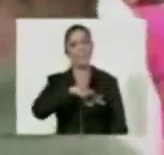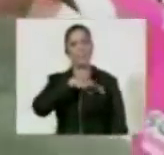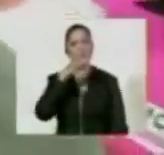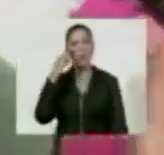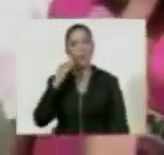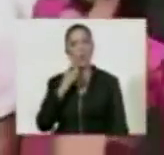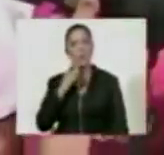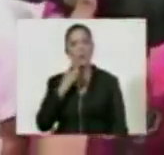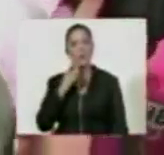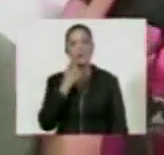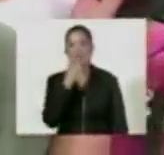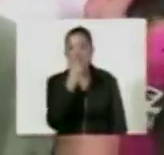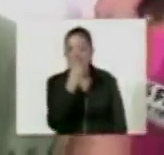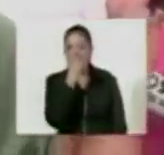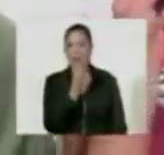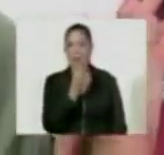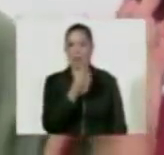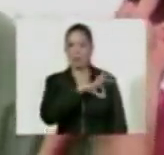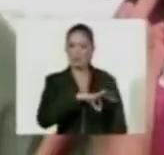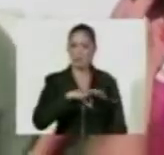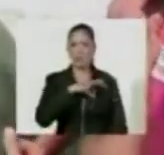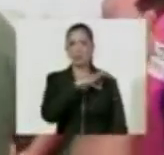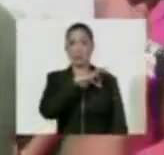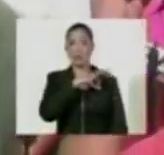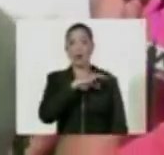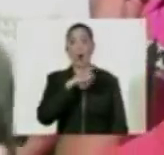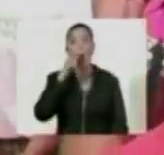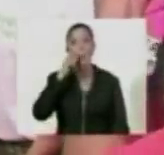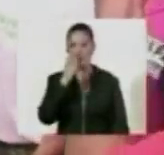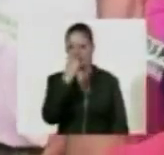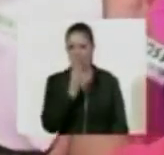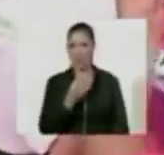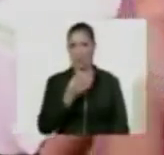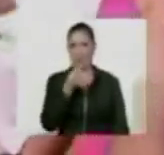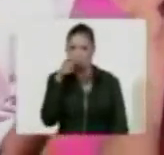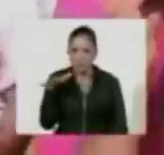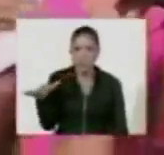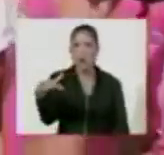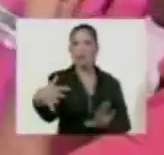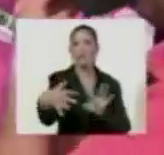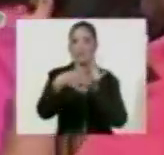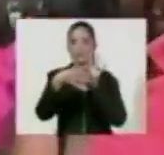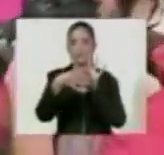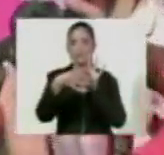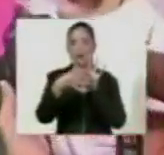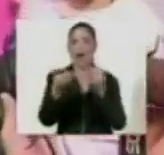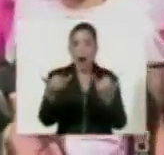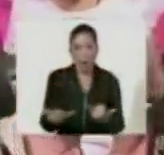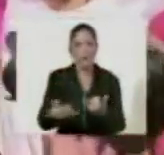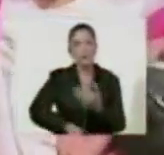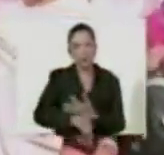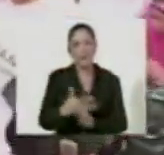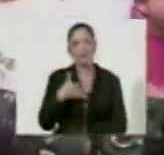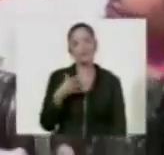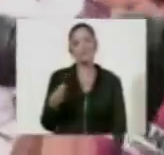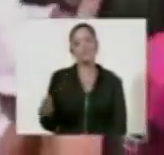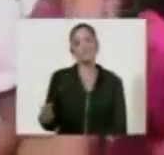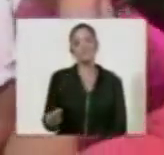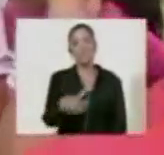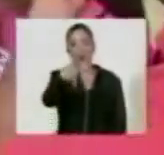de Ezequiel Zamora, el general del pueblo soberano, se encuentra presente en este